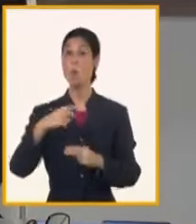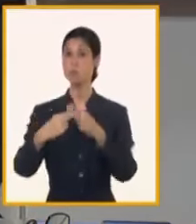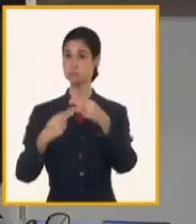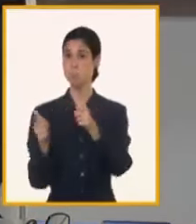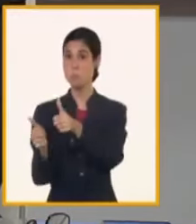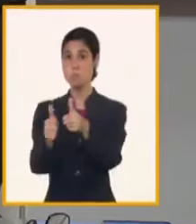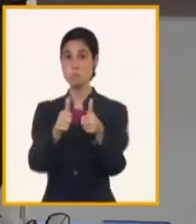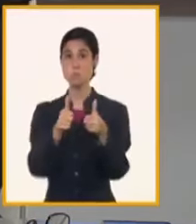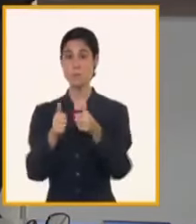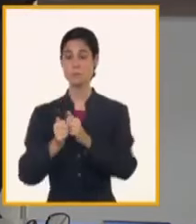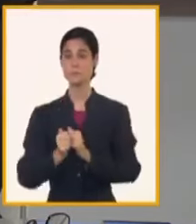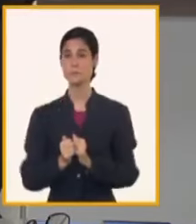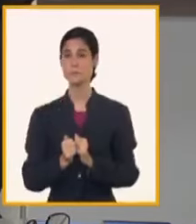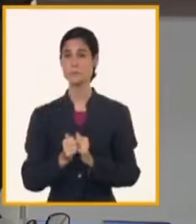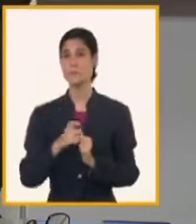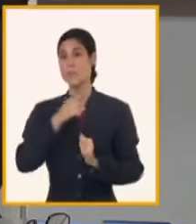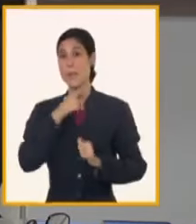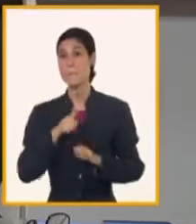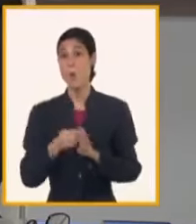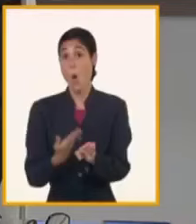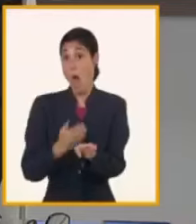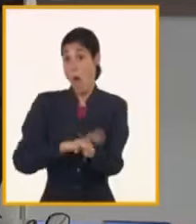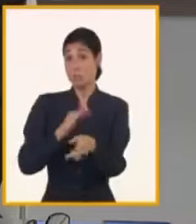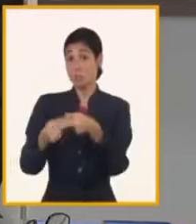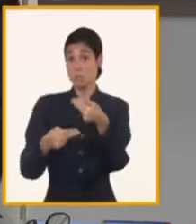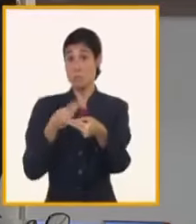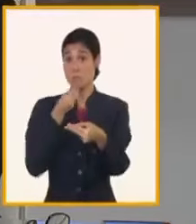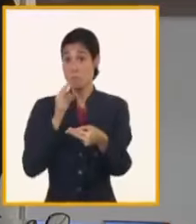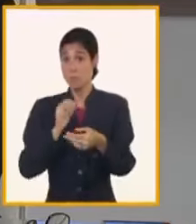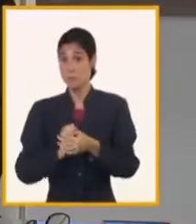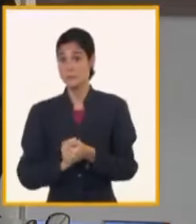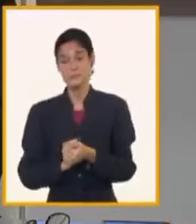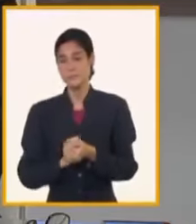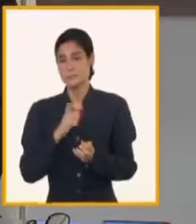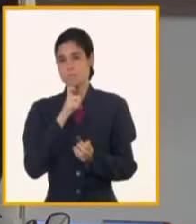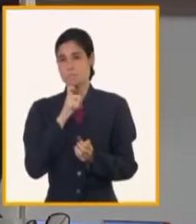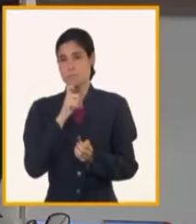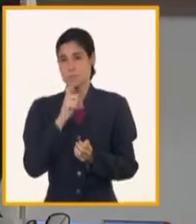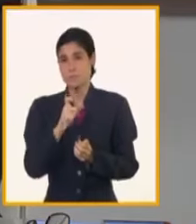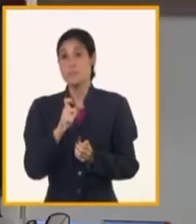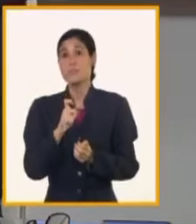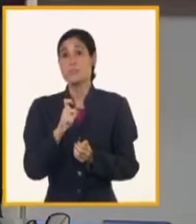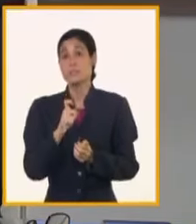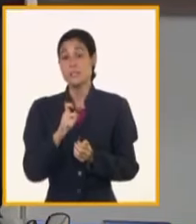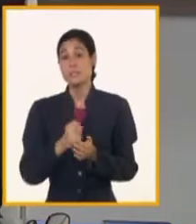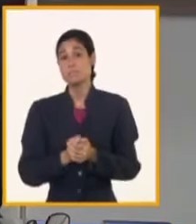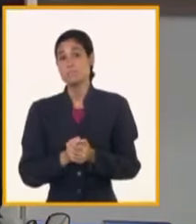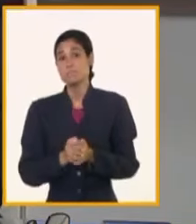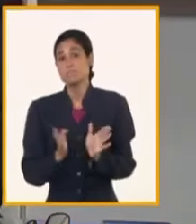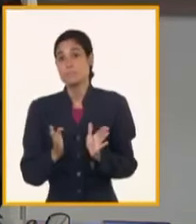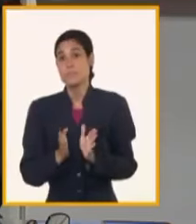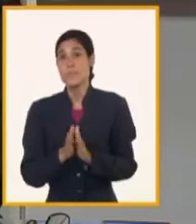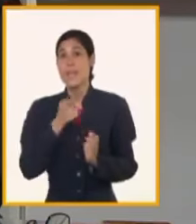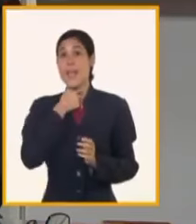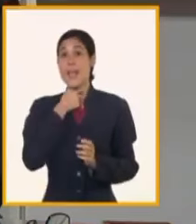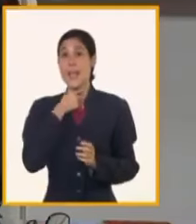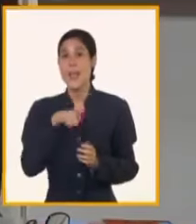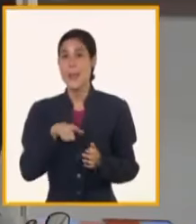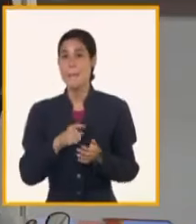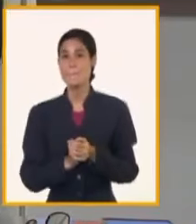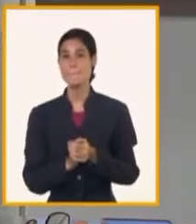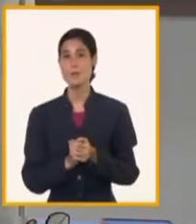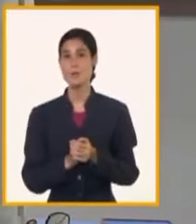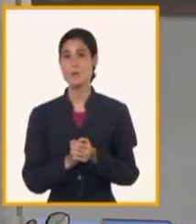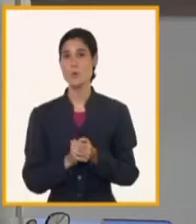dirá bueno Y eso no se podía haber hecho antes eh difícil difícil porque al final hay una recuperación